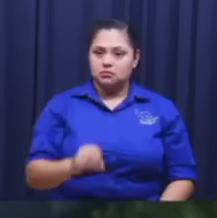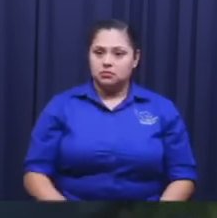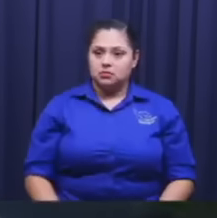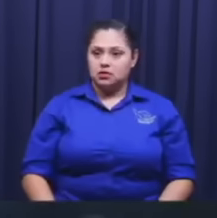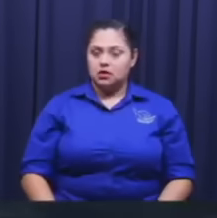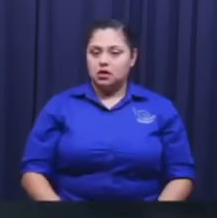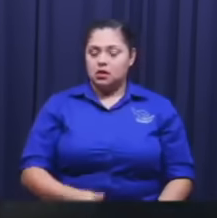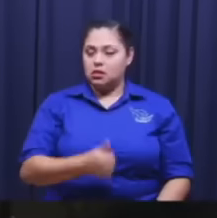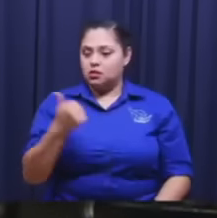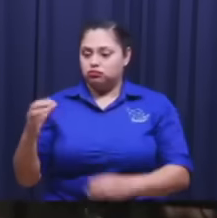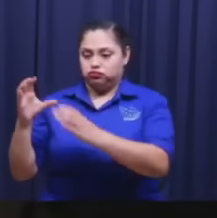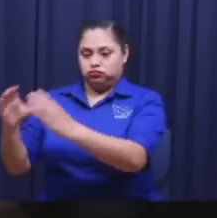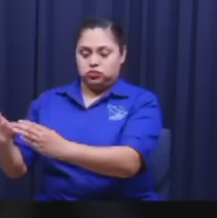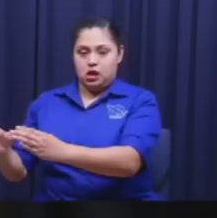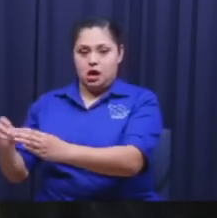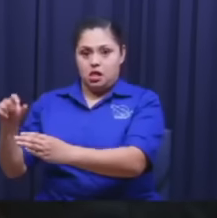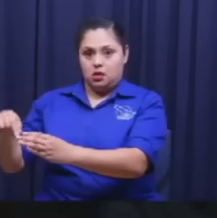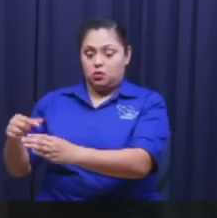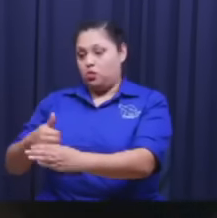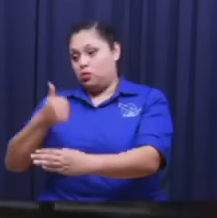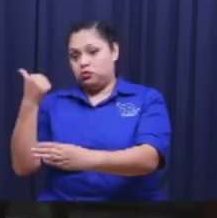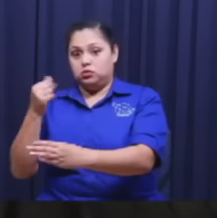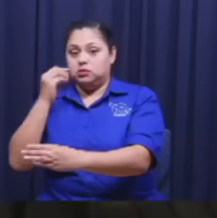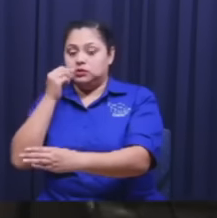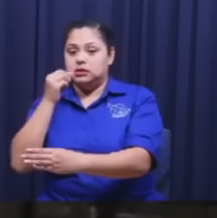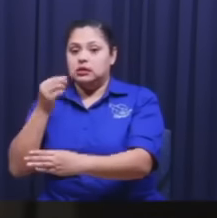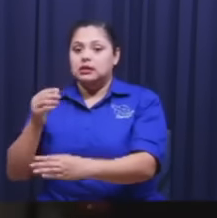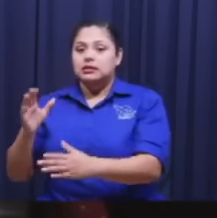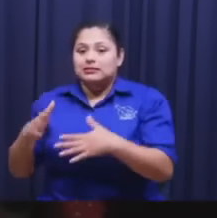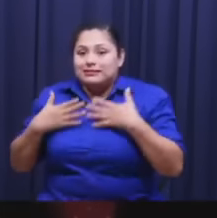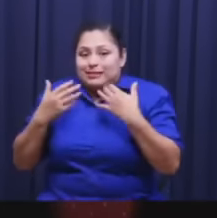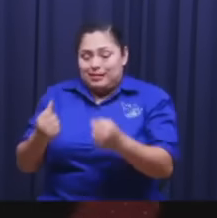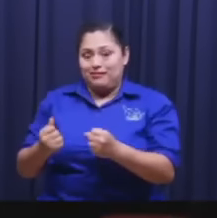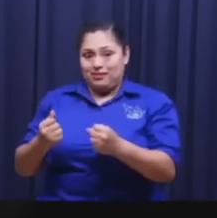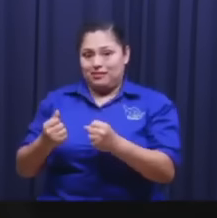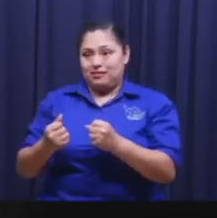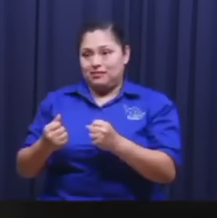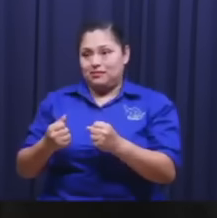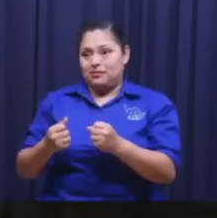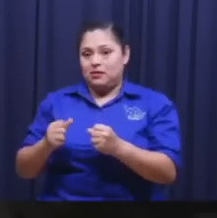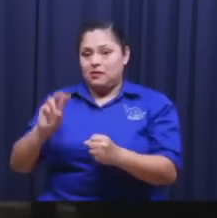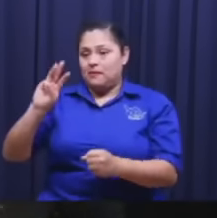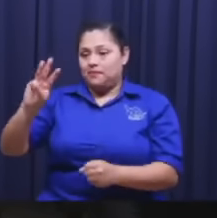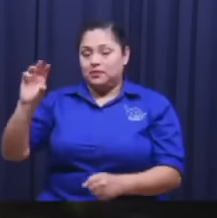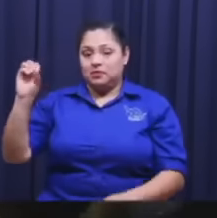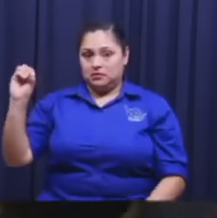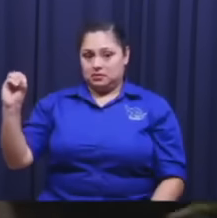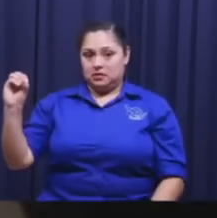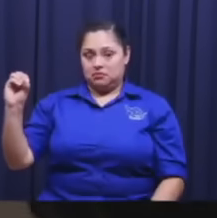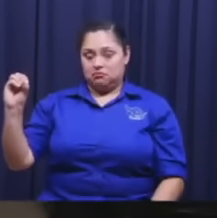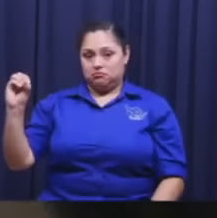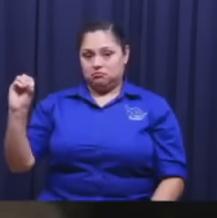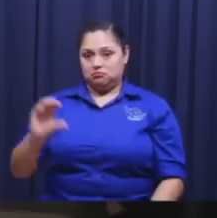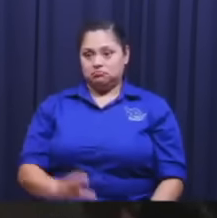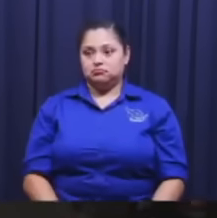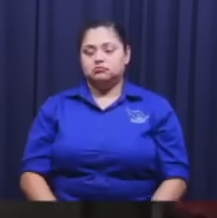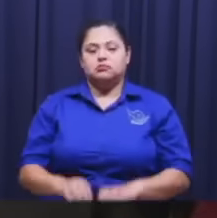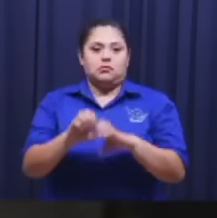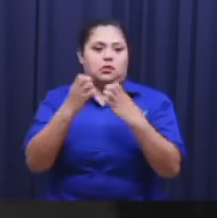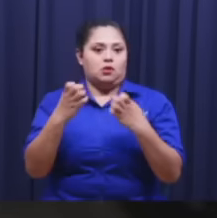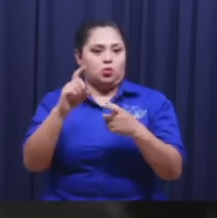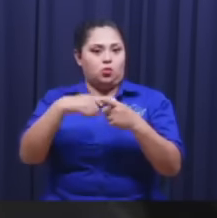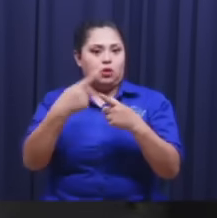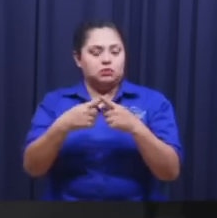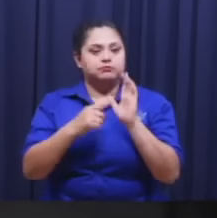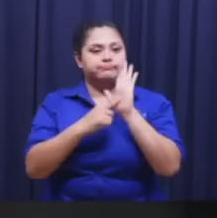Y de los que les daban la sustancia activa se sanaban unos 30. Entonces, cuando